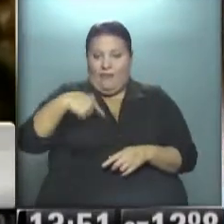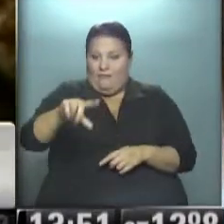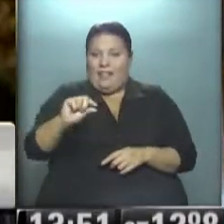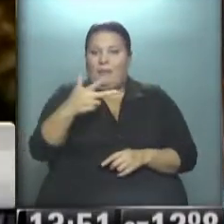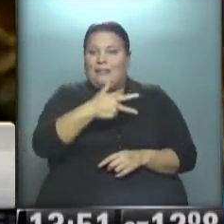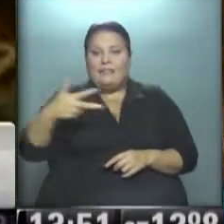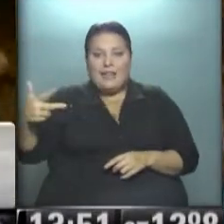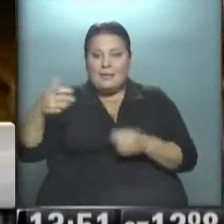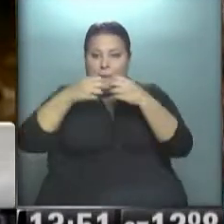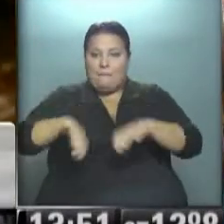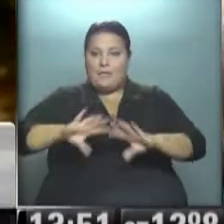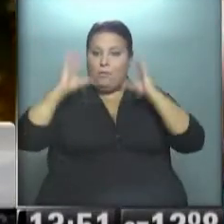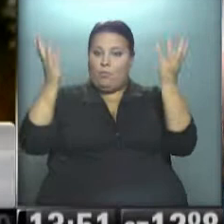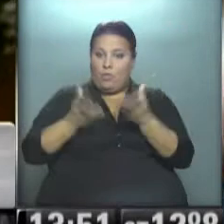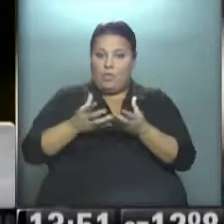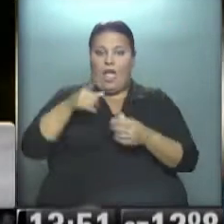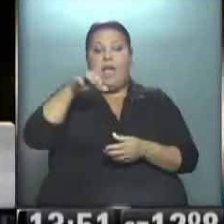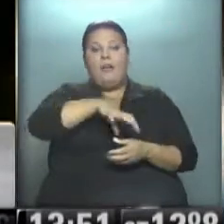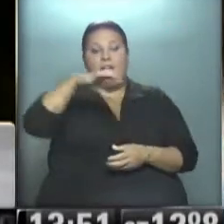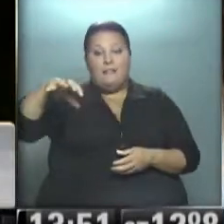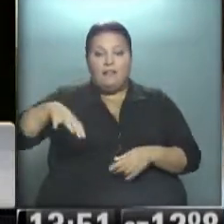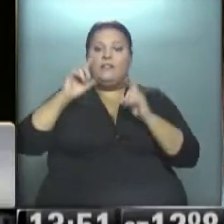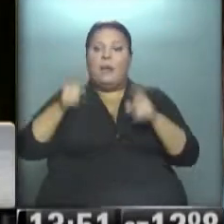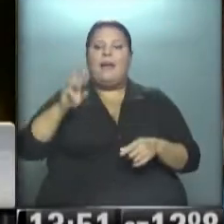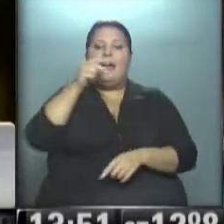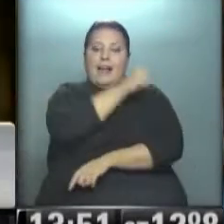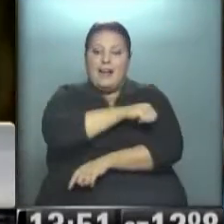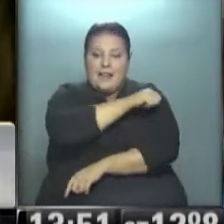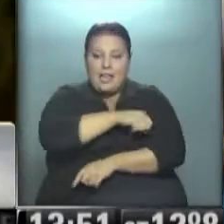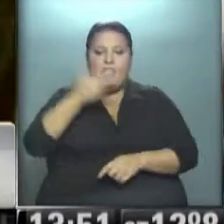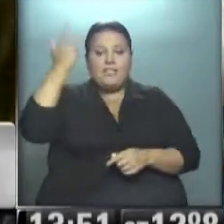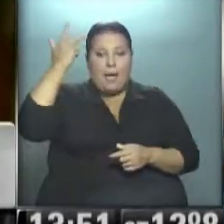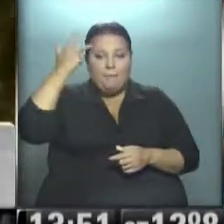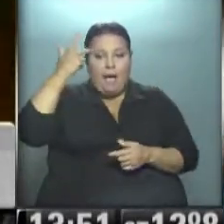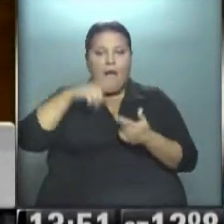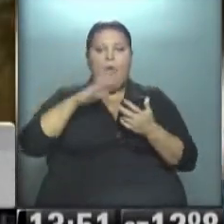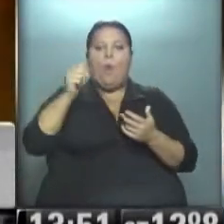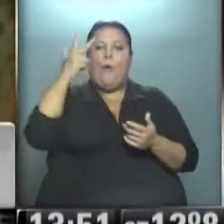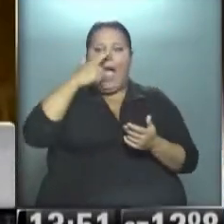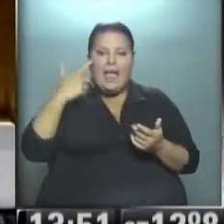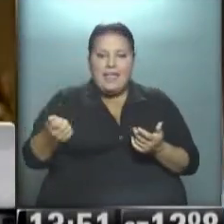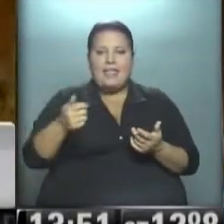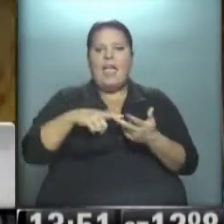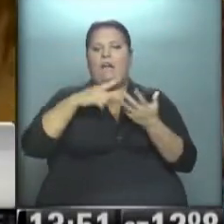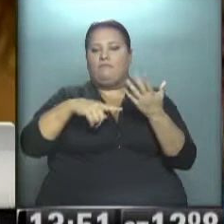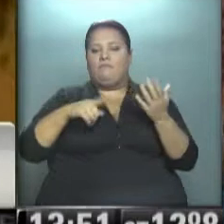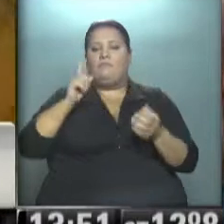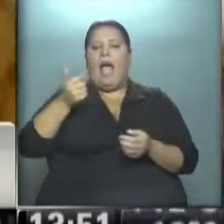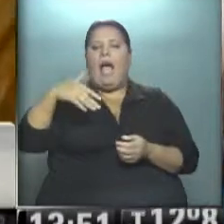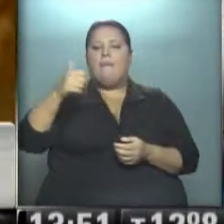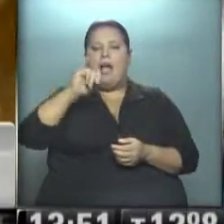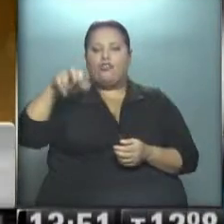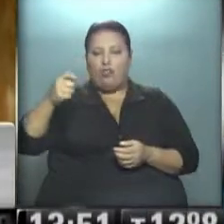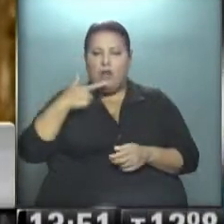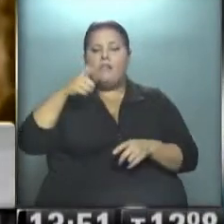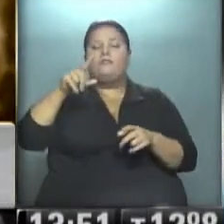de tres semanas de comenzar los estados afectados incluyen río de janeiro san pablo minas gerais bahía pernambuco y amazonas la